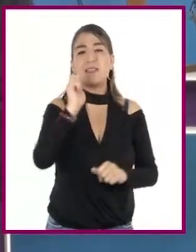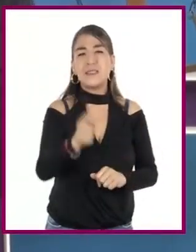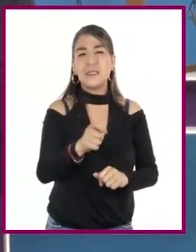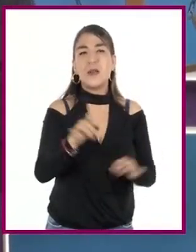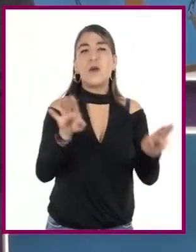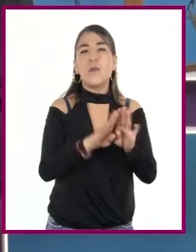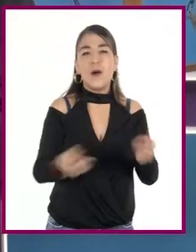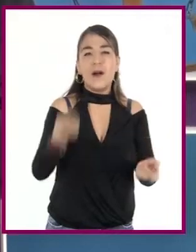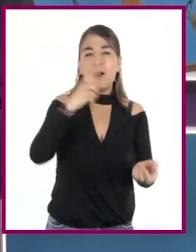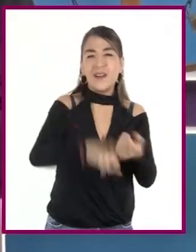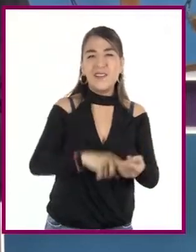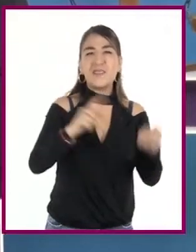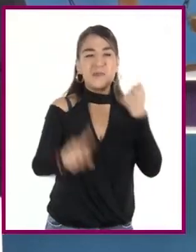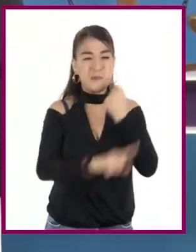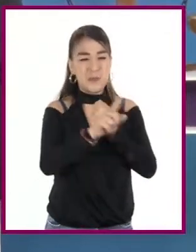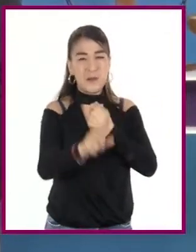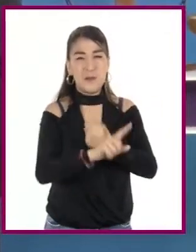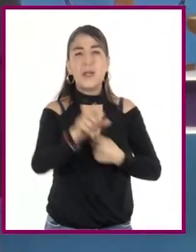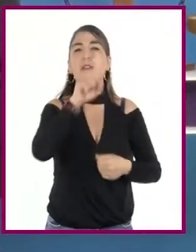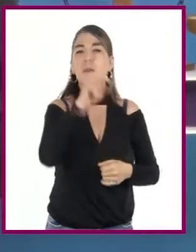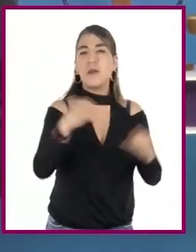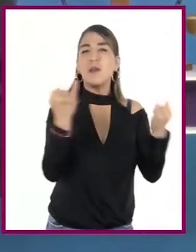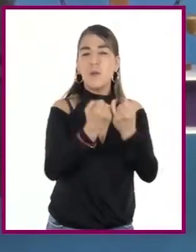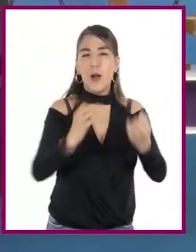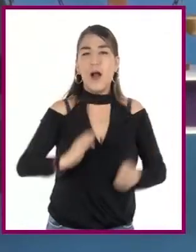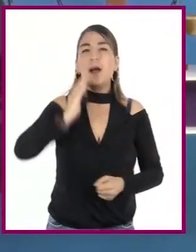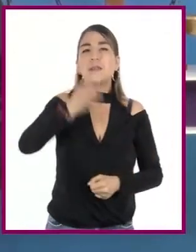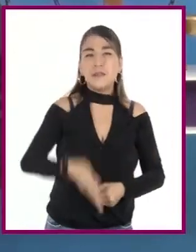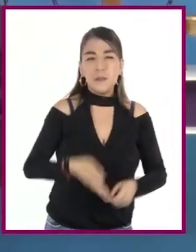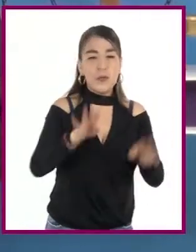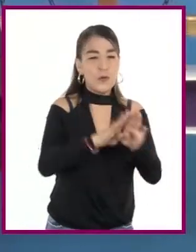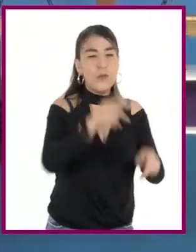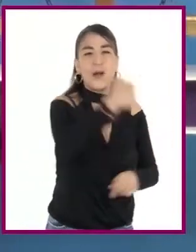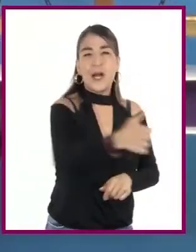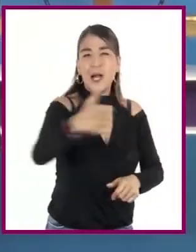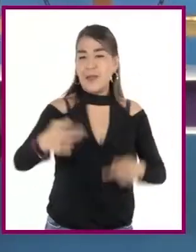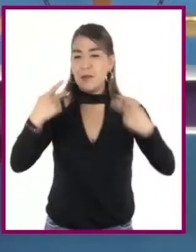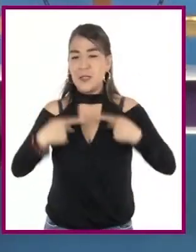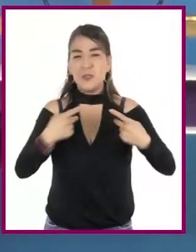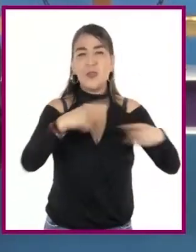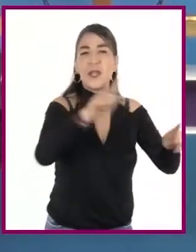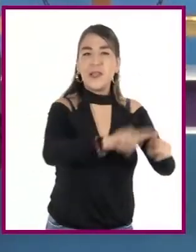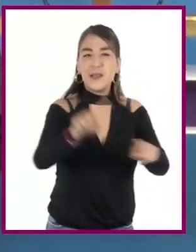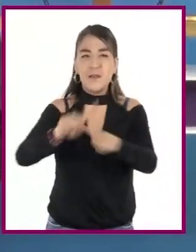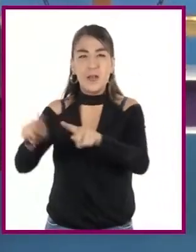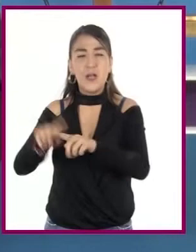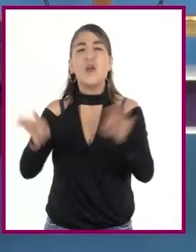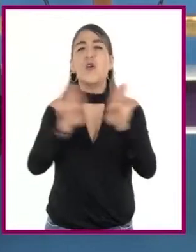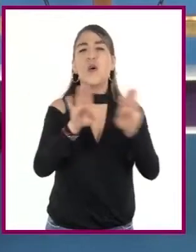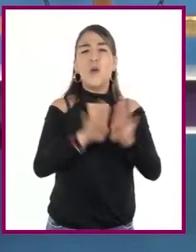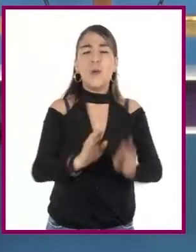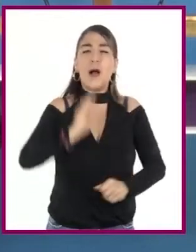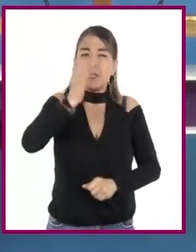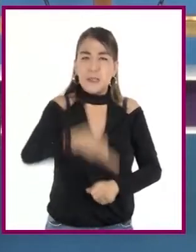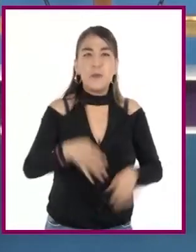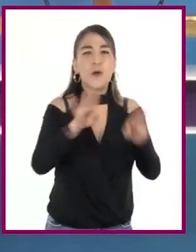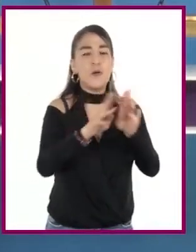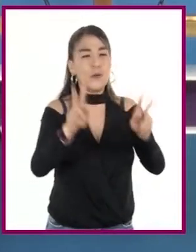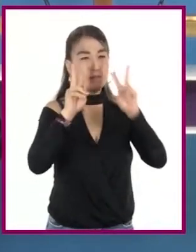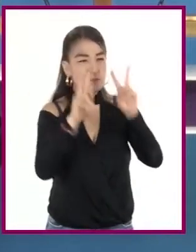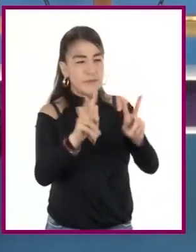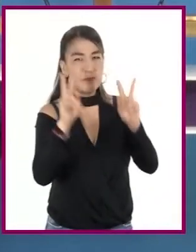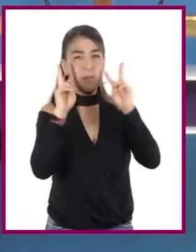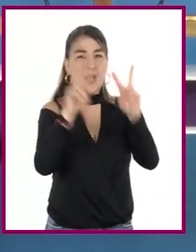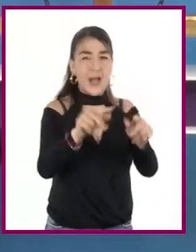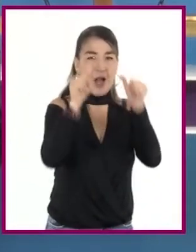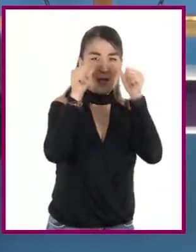la ausencia de conflictos, también es aceptar las diferencias y tener la capacidad de escuchar, reconocer,